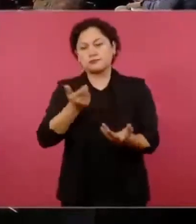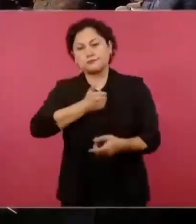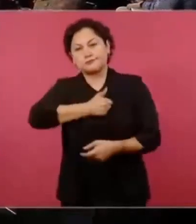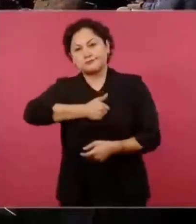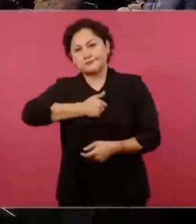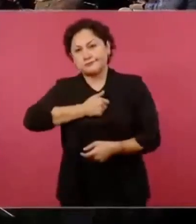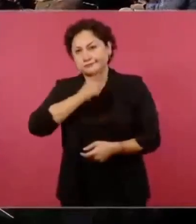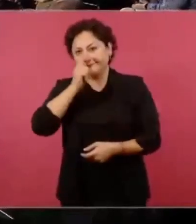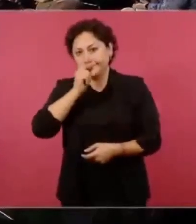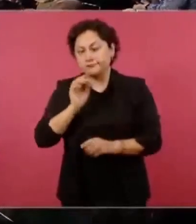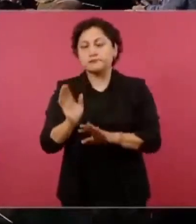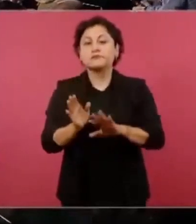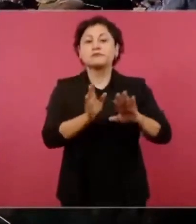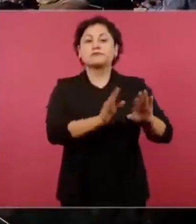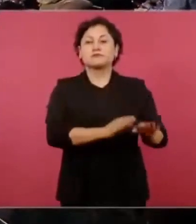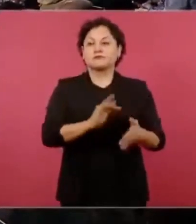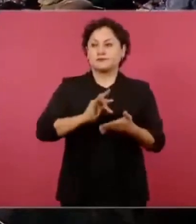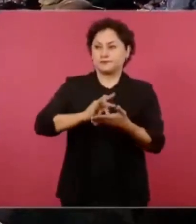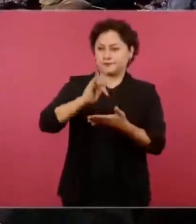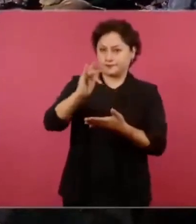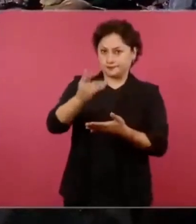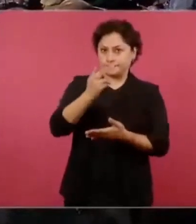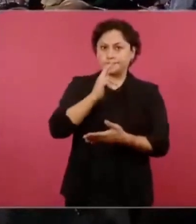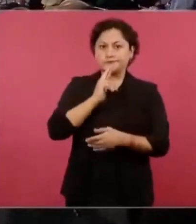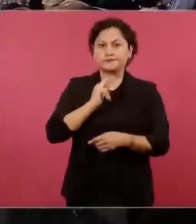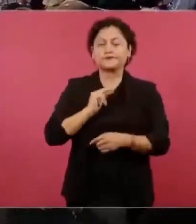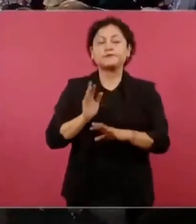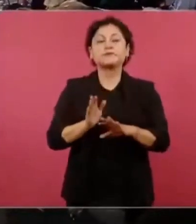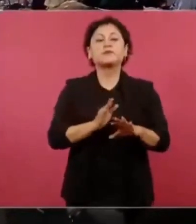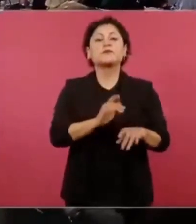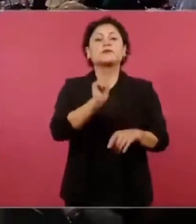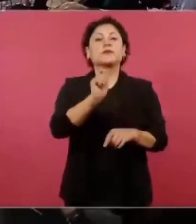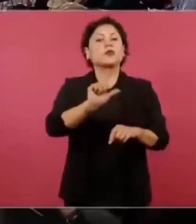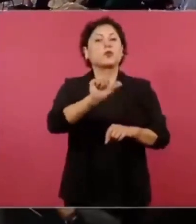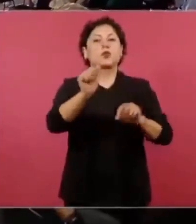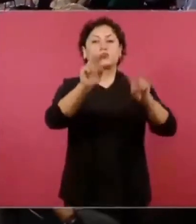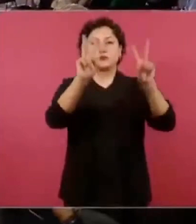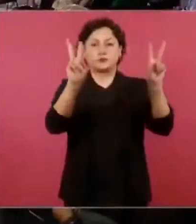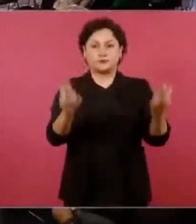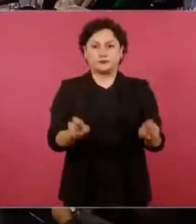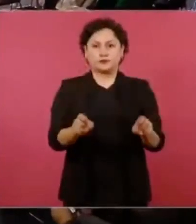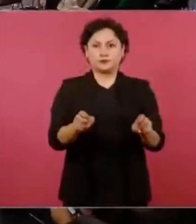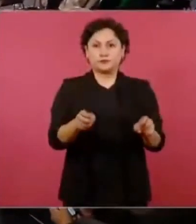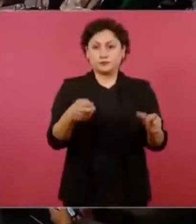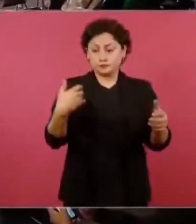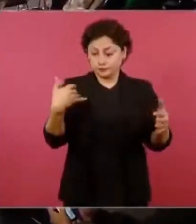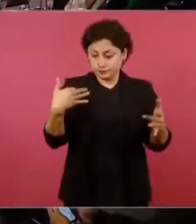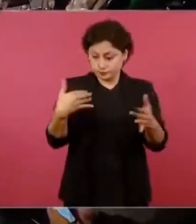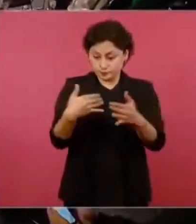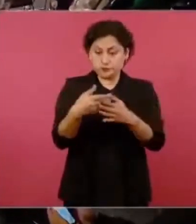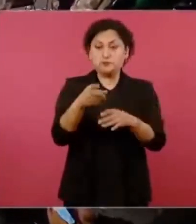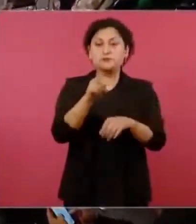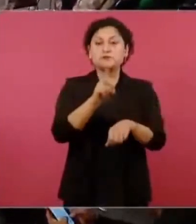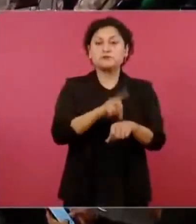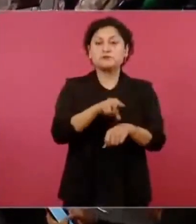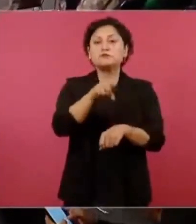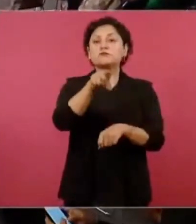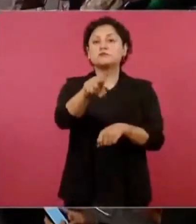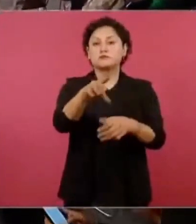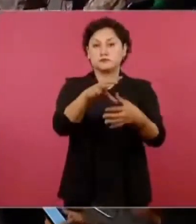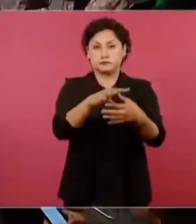Gracias por la respuesta. En otro tema, durante estos días, pues usted ha abordado pues el tema de